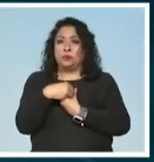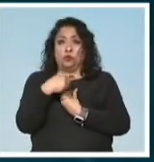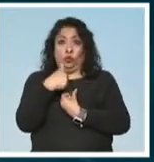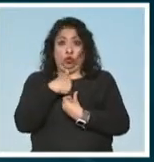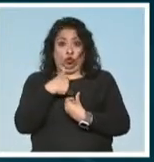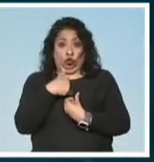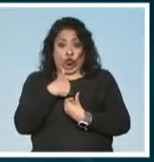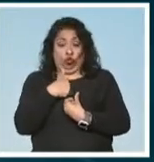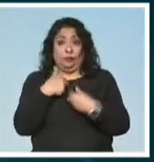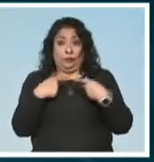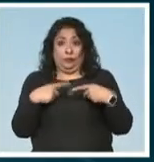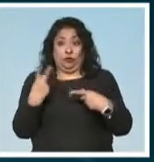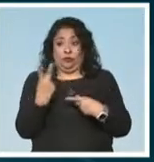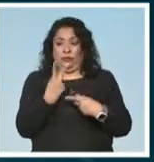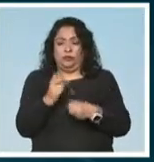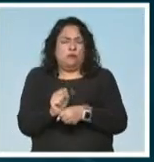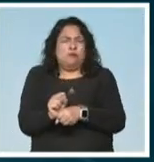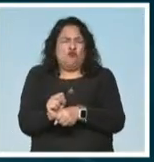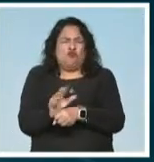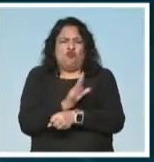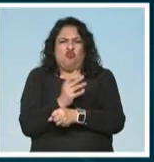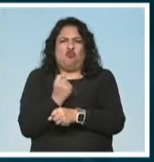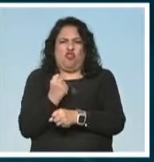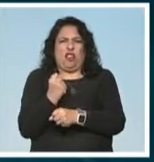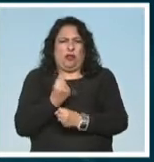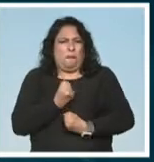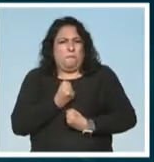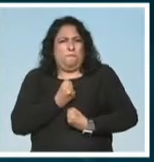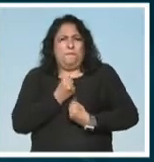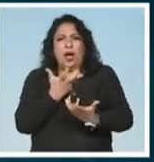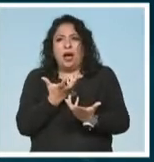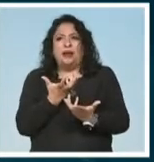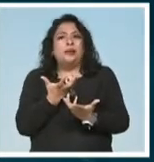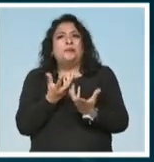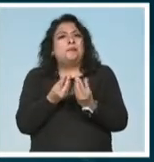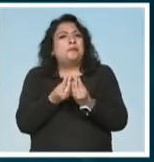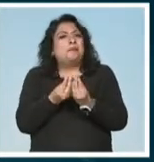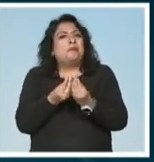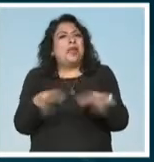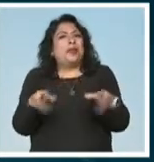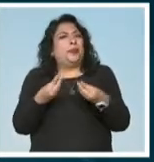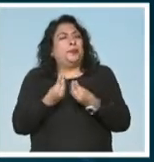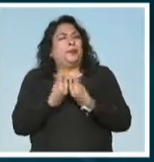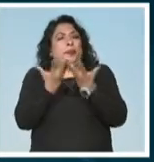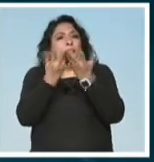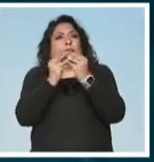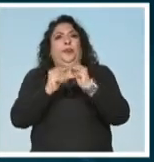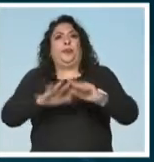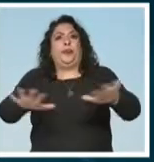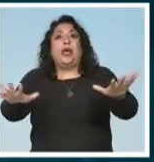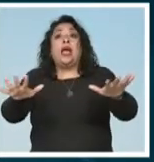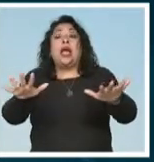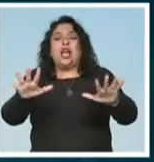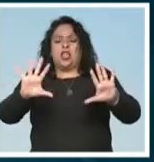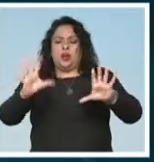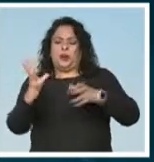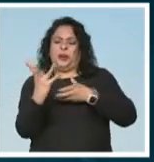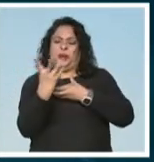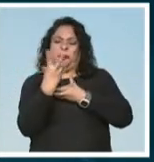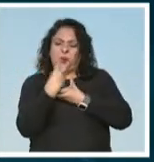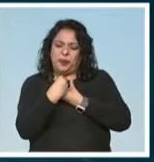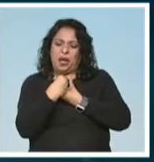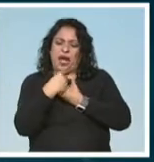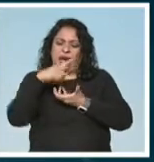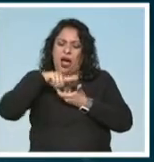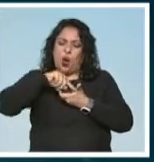nosotros estamos demasiado emocionados mismos, se pierde. Si la tenemos concentrada aquí en